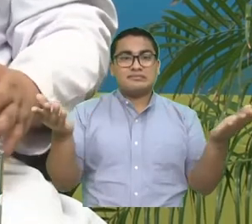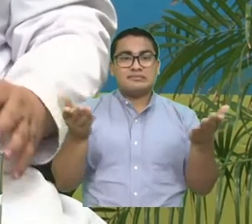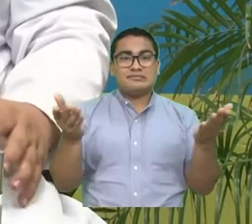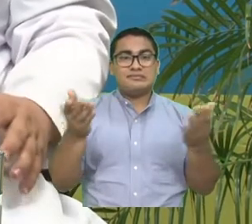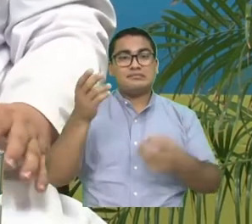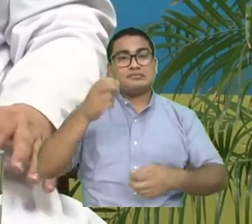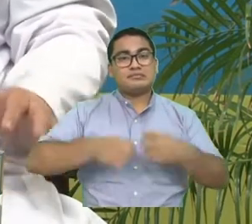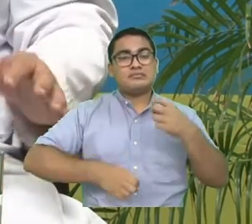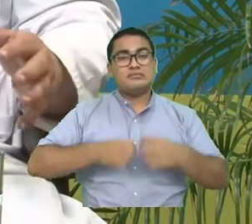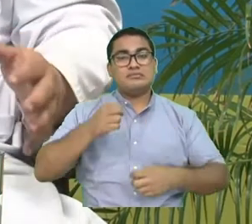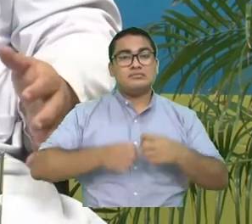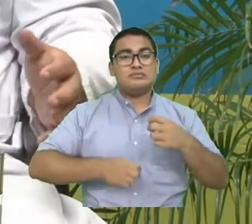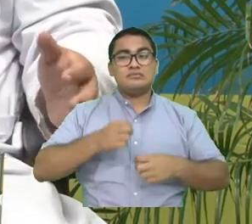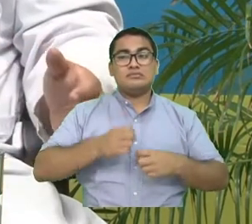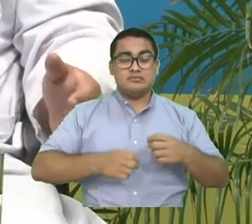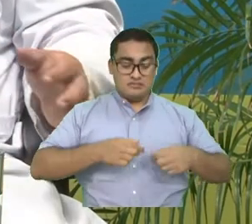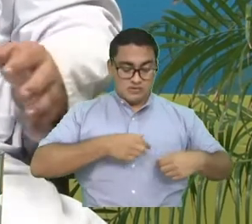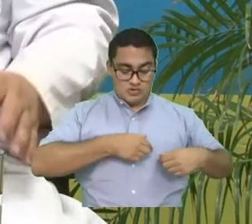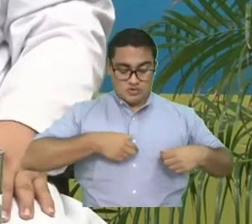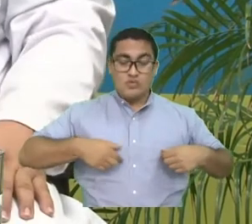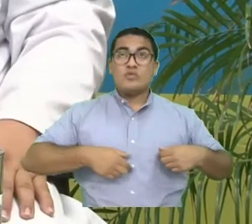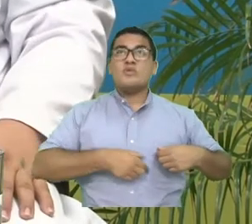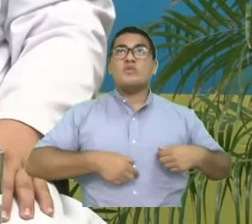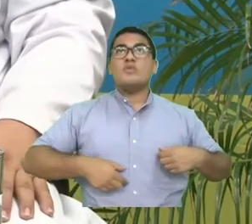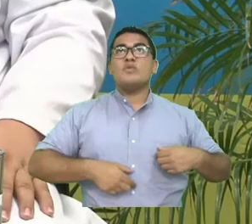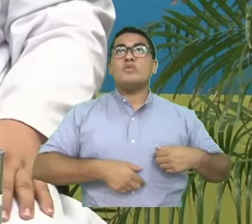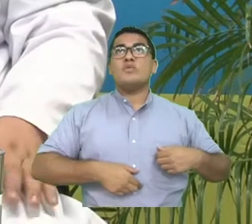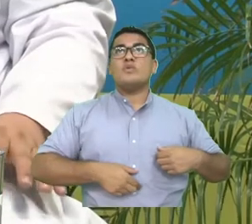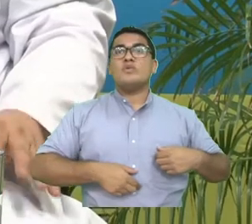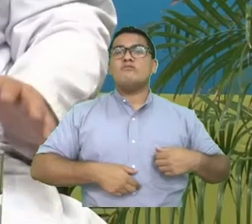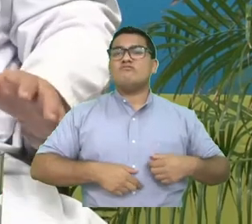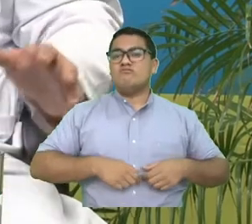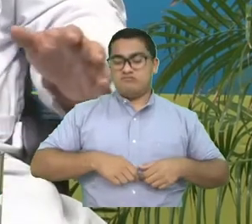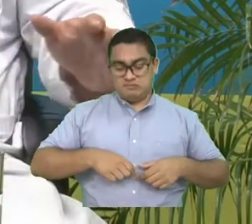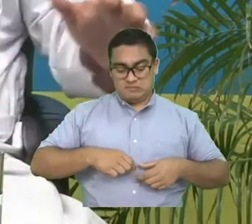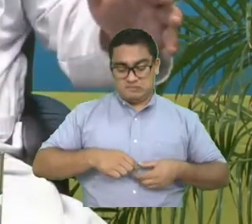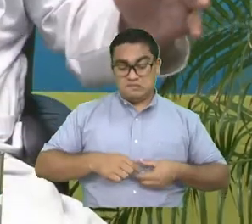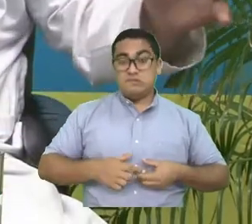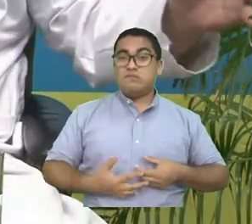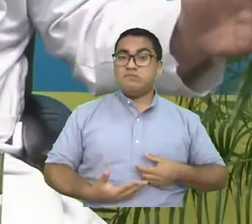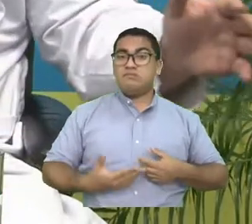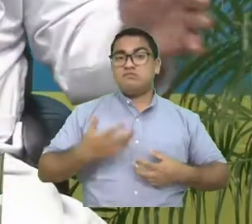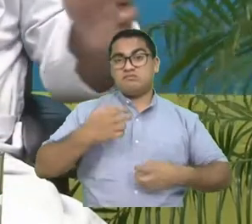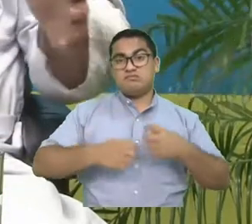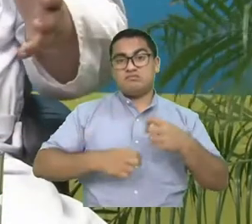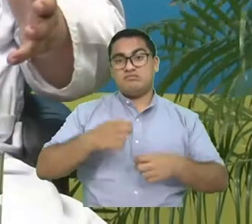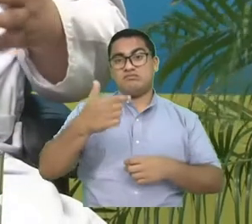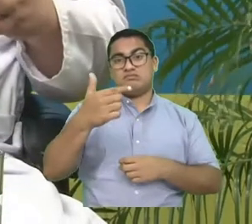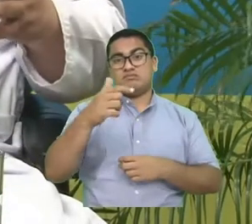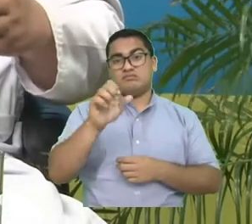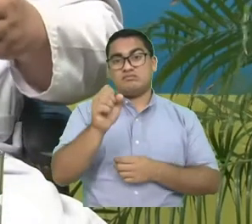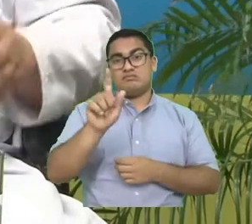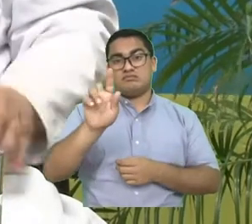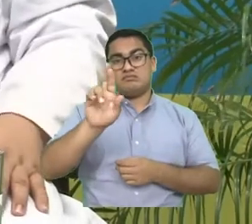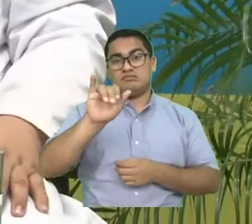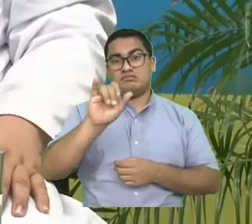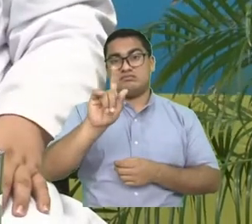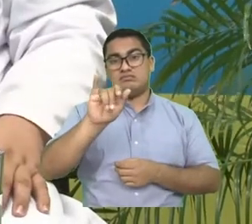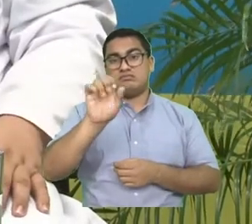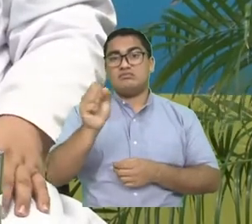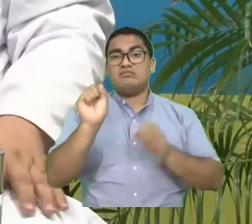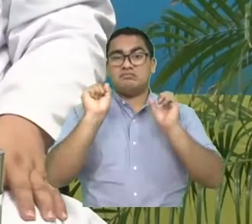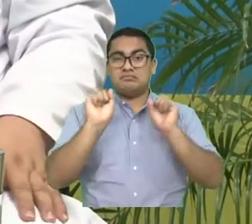de lesión hacia la mucosa gástrica puede llegar a provocar lo que se llama, pues, la gastritis. Entonces es una lesión a nivel